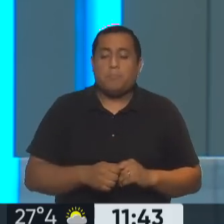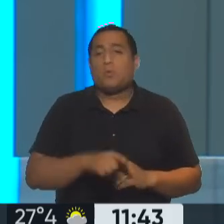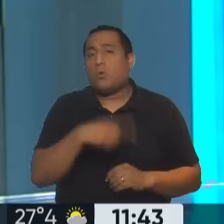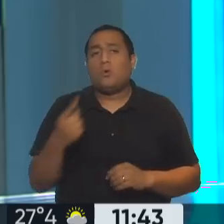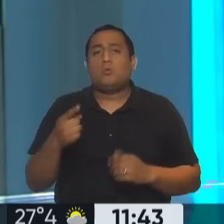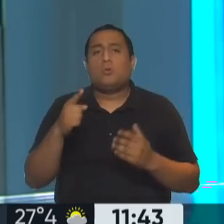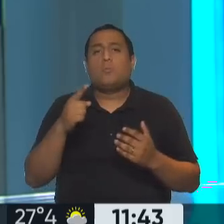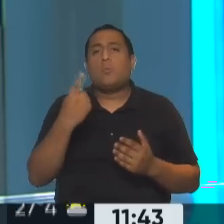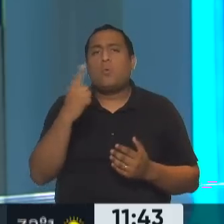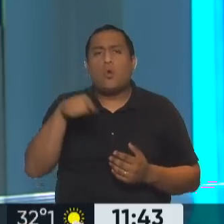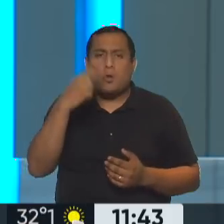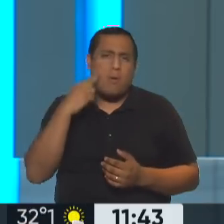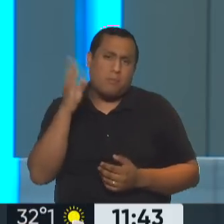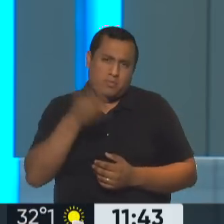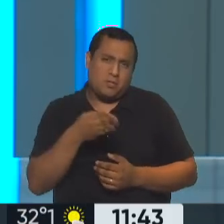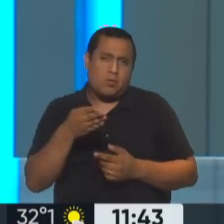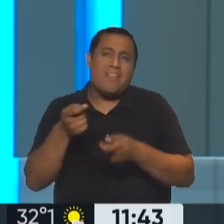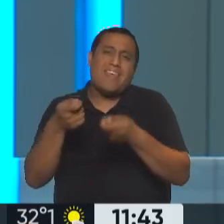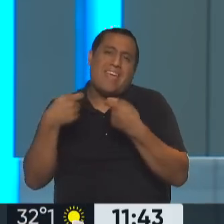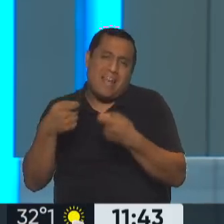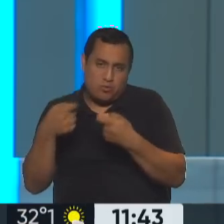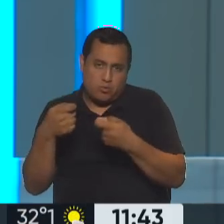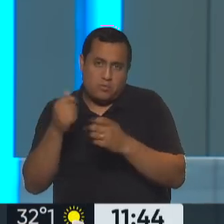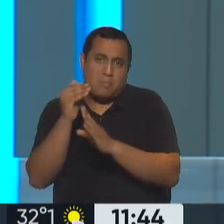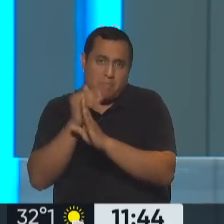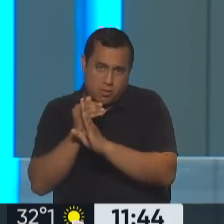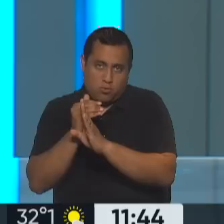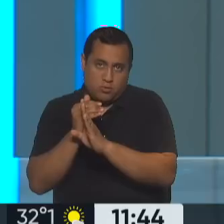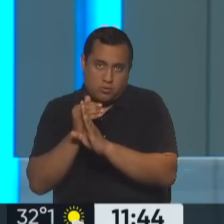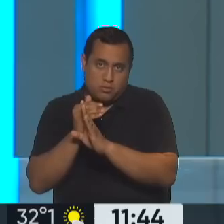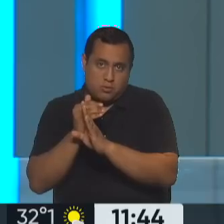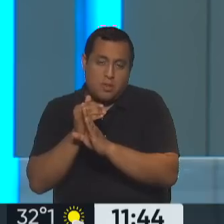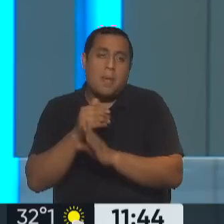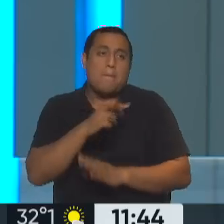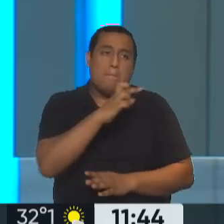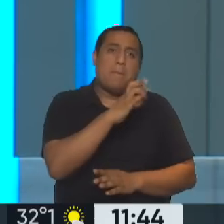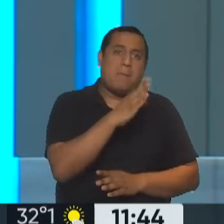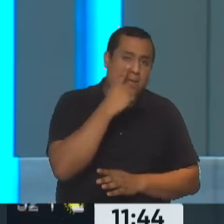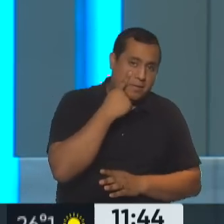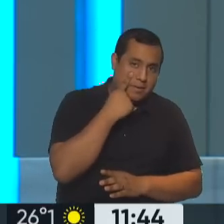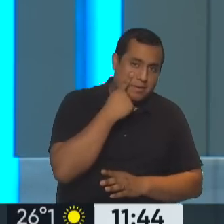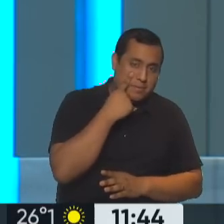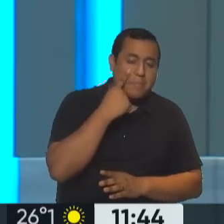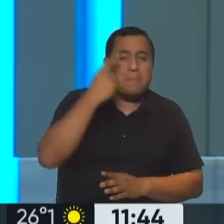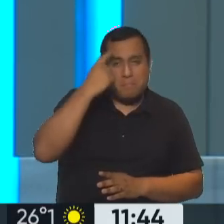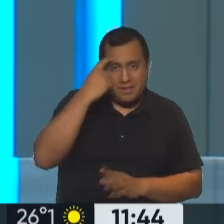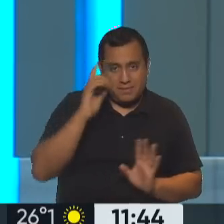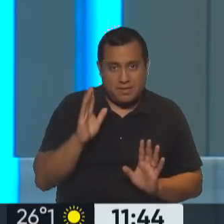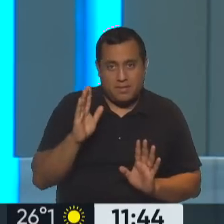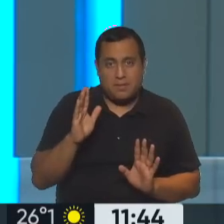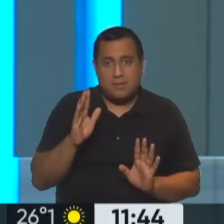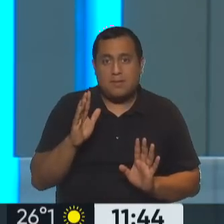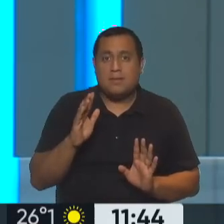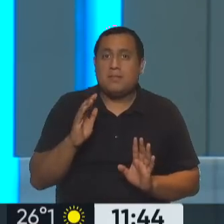1,9% de déficit fiscal, es el 1,9% del PBI, se estima en valor eso.